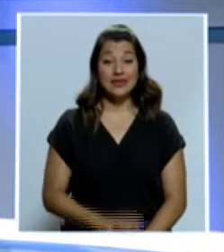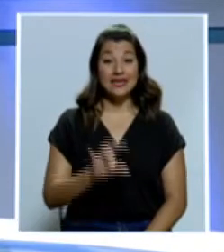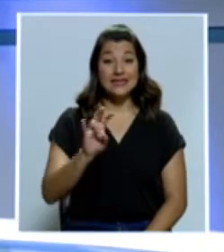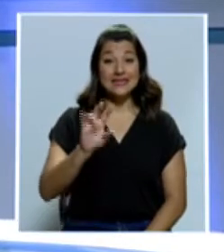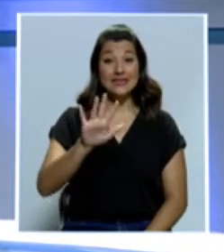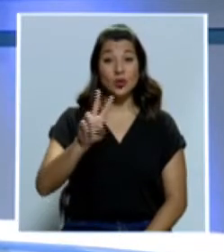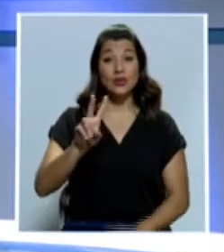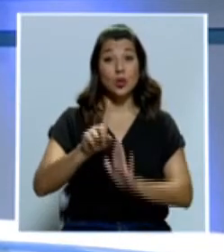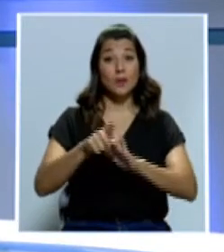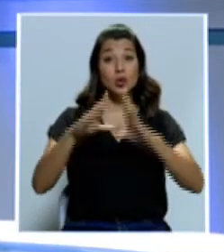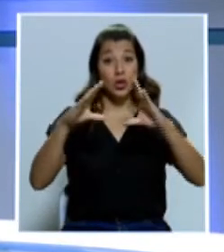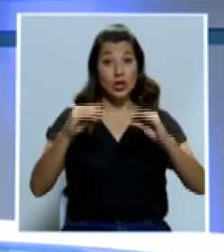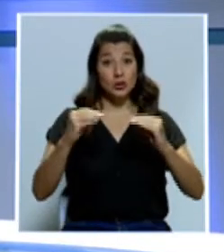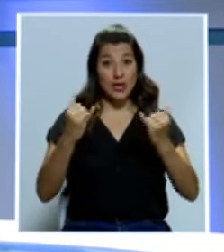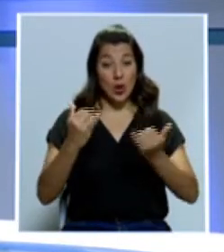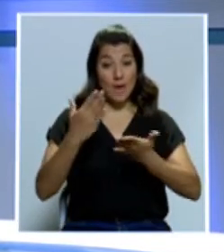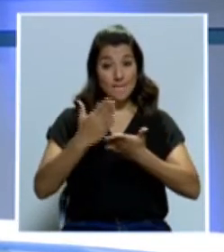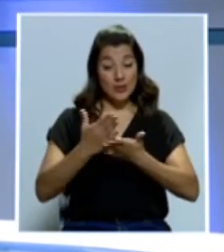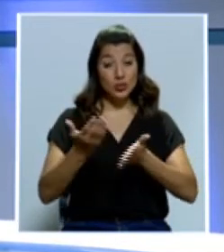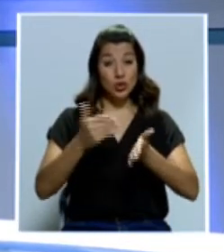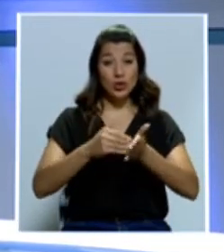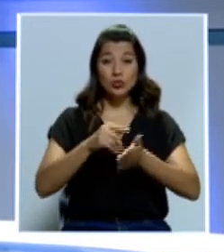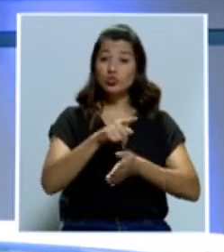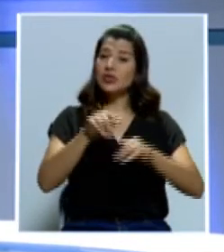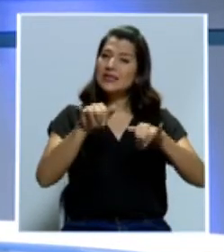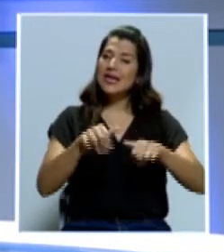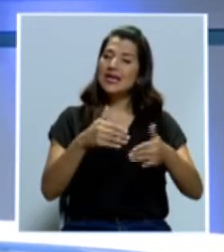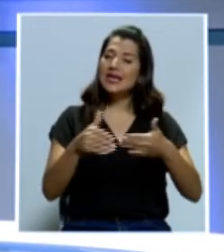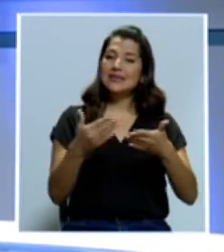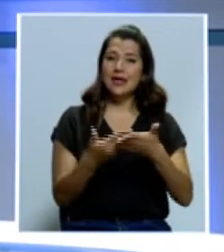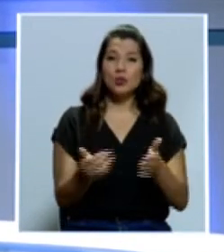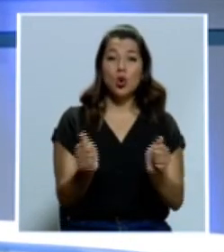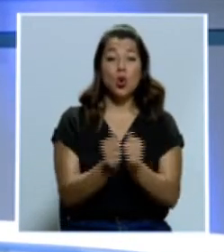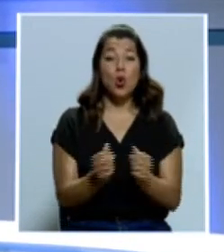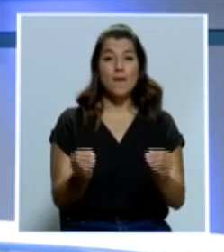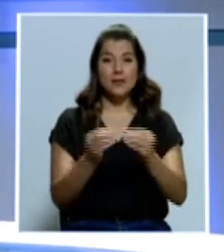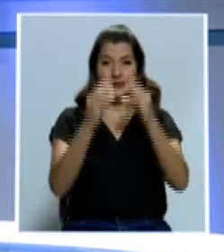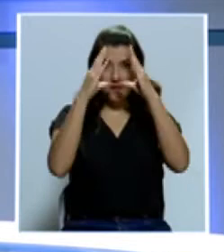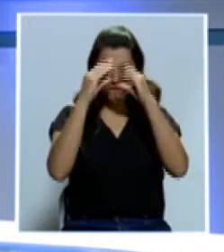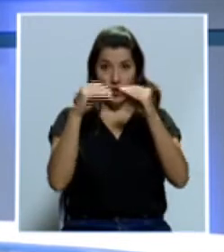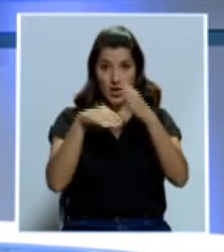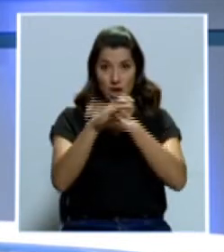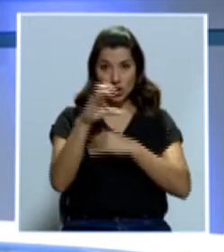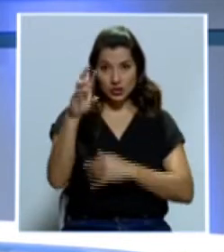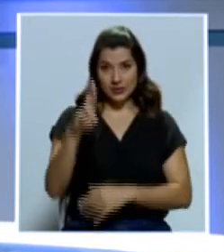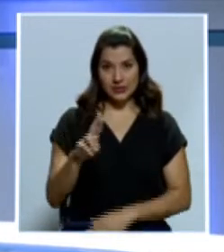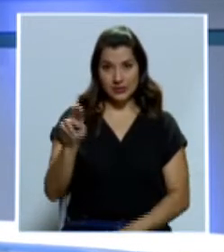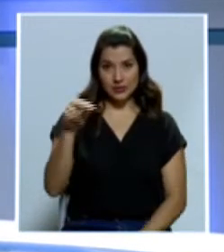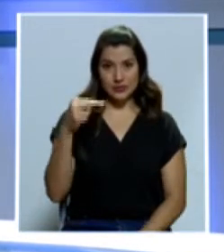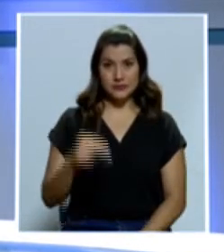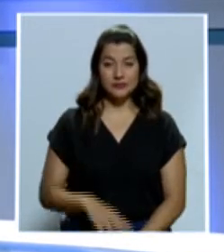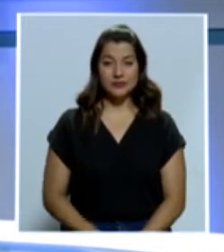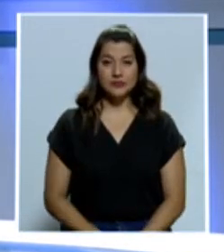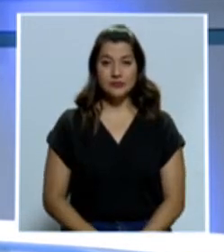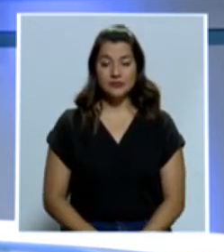7:52 minutos de la noche, vamos a un nuevo corte, pero quédese que enseguida regresamos con más información en Costa Rica Noticias.